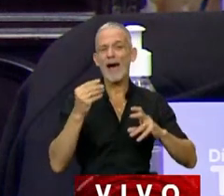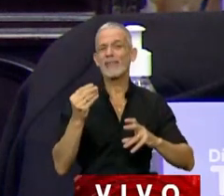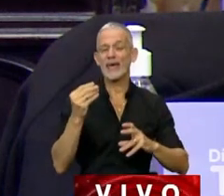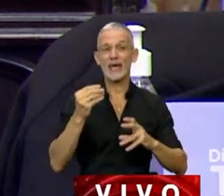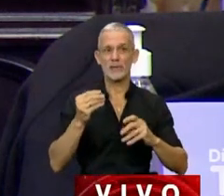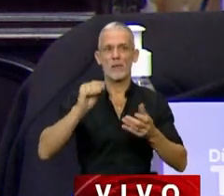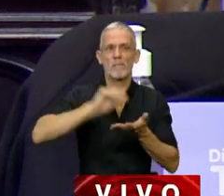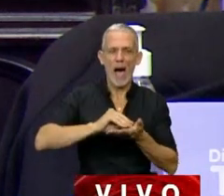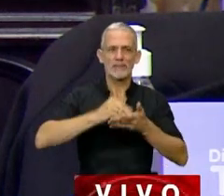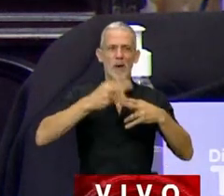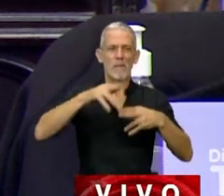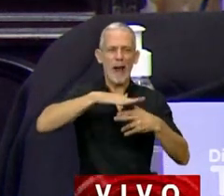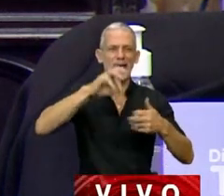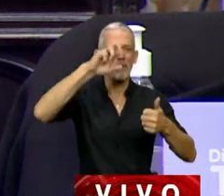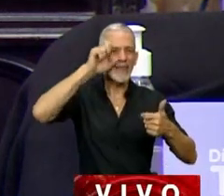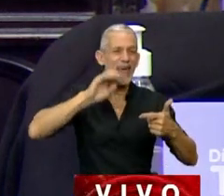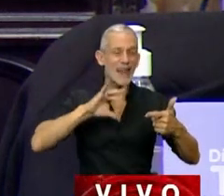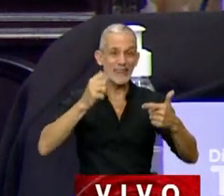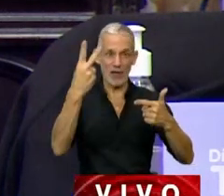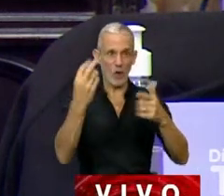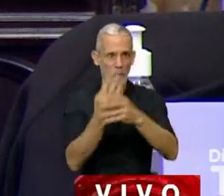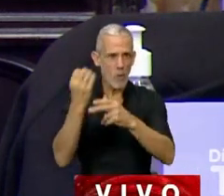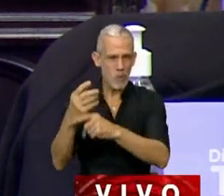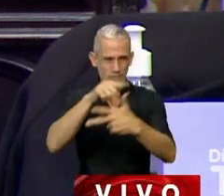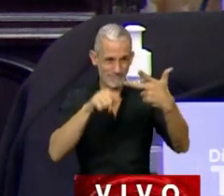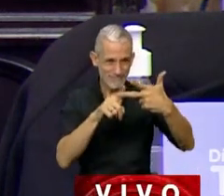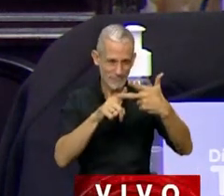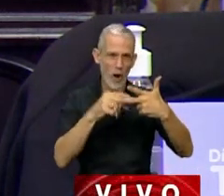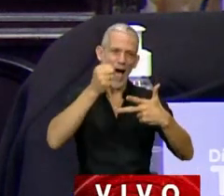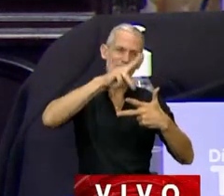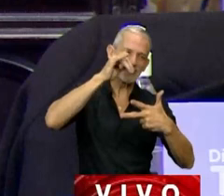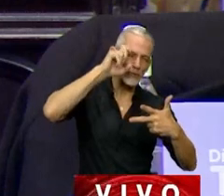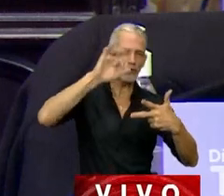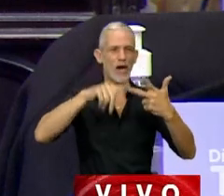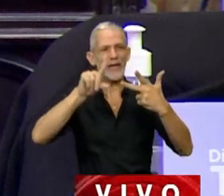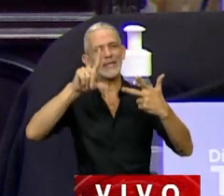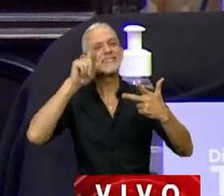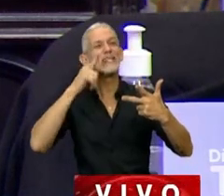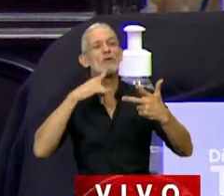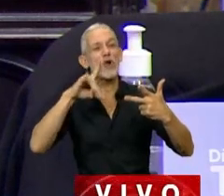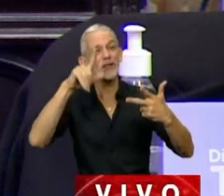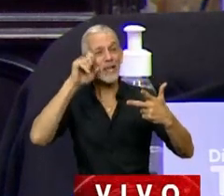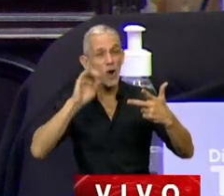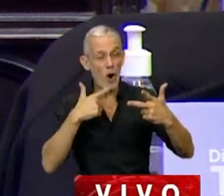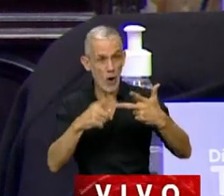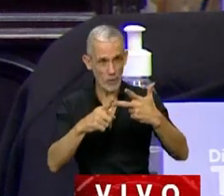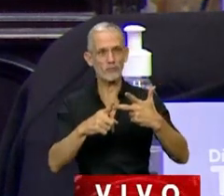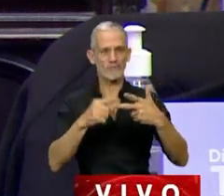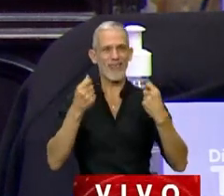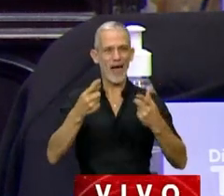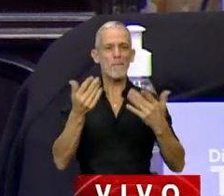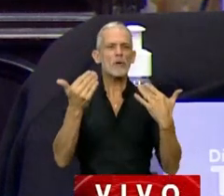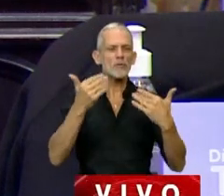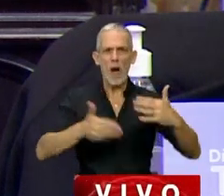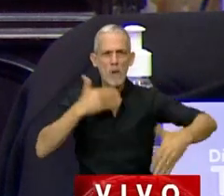la ampliación del Parque Predelta y la creación de dos parques nacionales, Ancenusa e Islote Lobos, sino que tiene que ver con la posibilidad que el